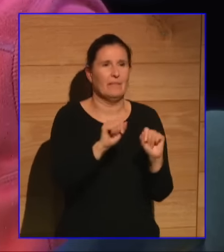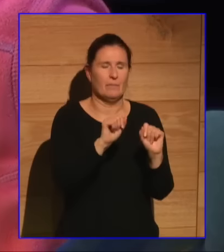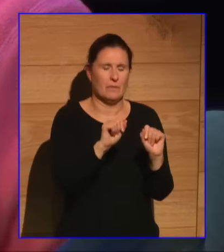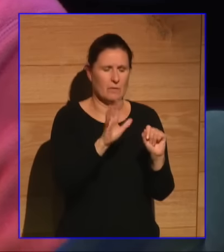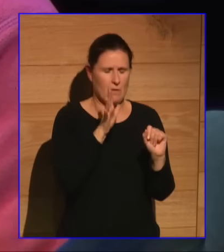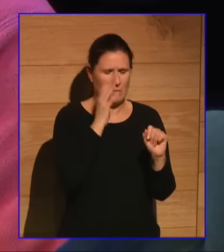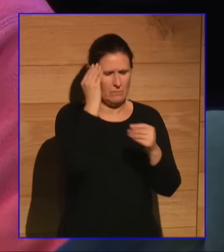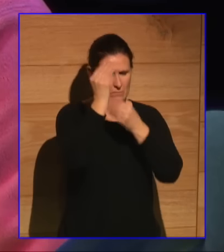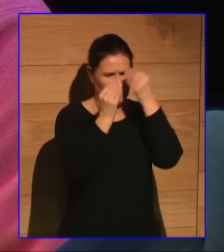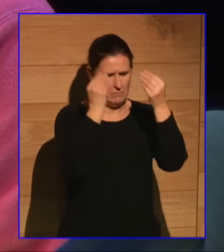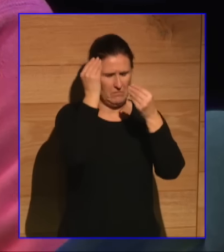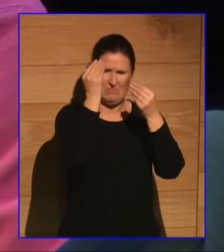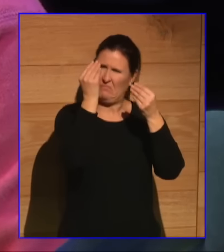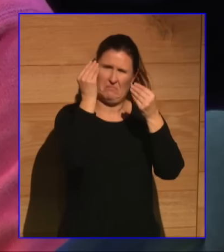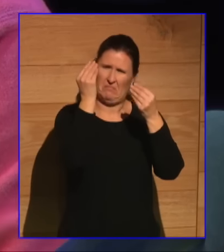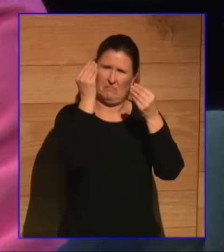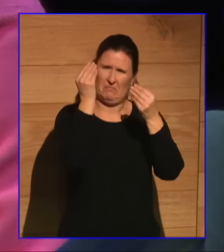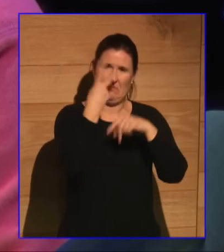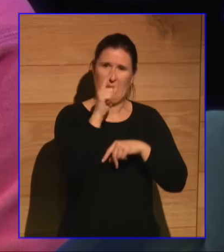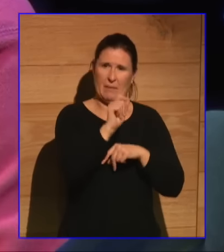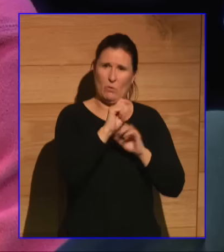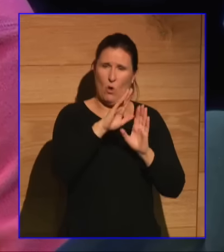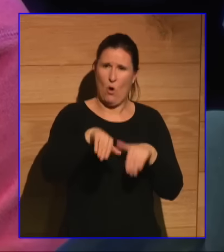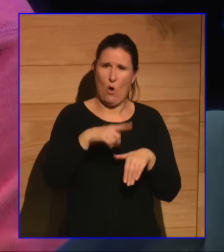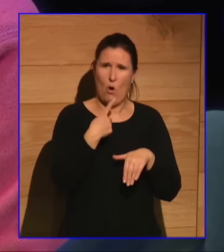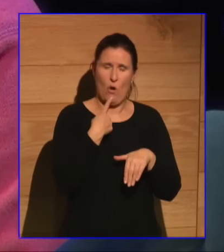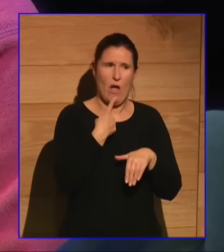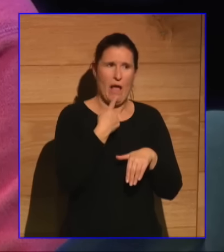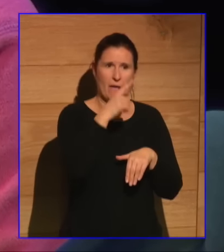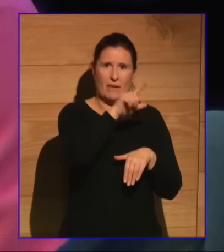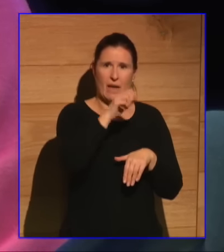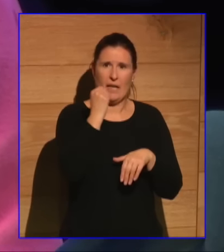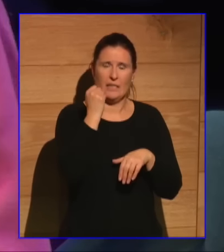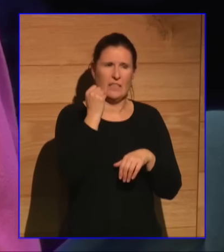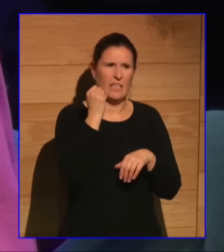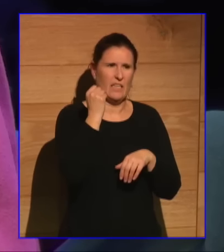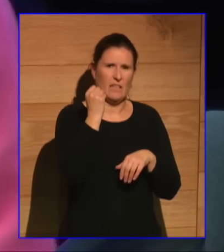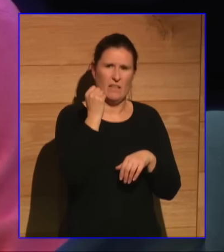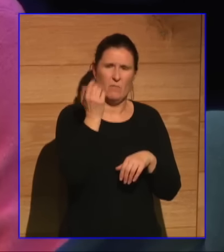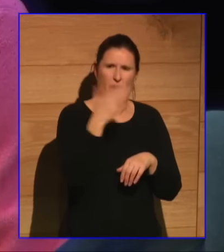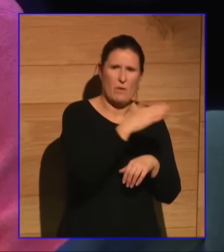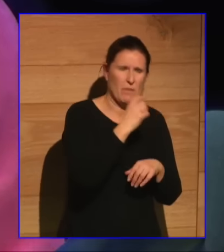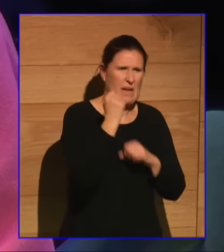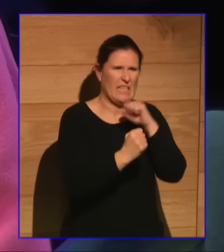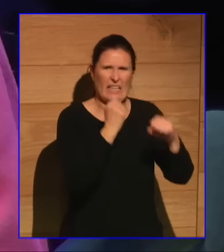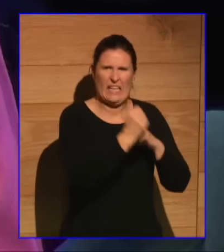recapacitado y no, porque los últimos 20 minutos se dedican a matar gente sin parar y ahí nadie dice nada. Nadie pide